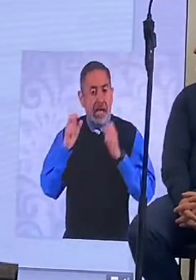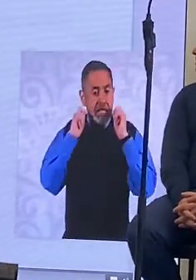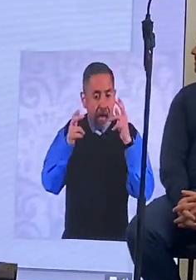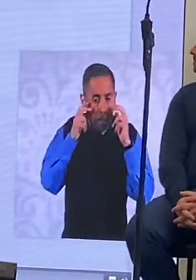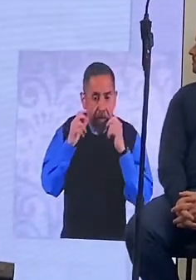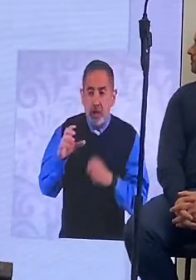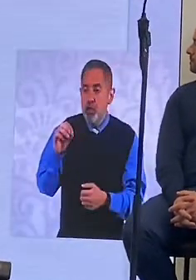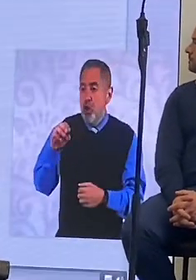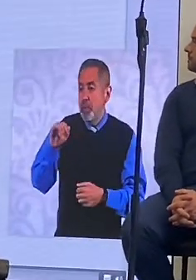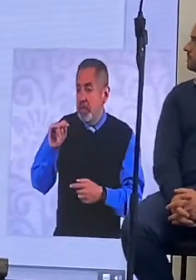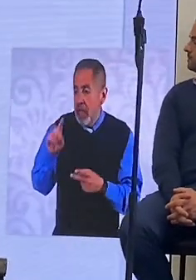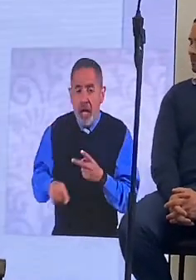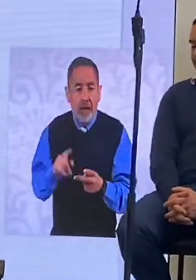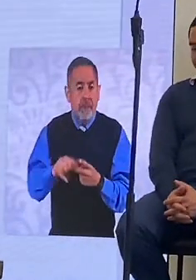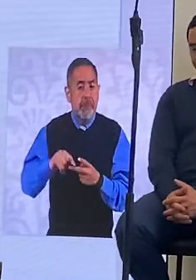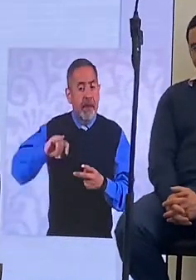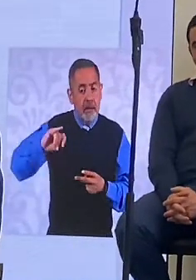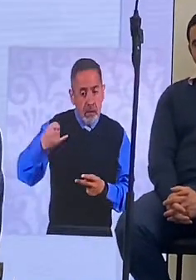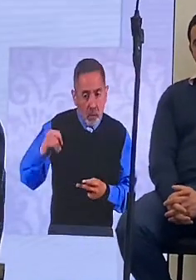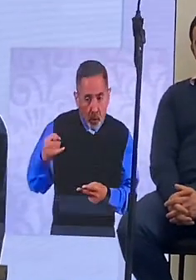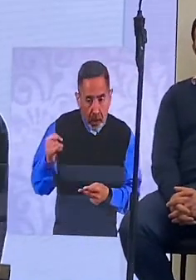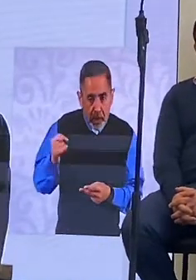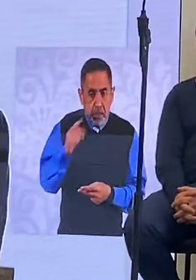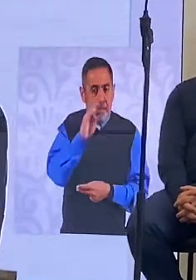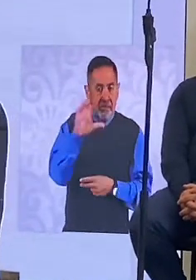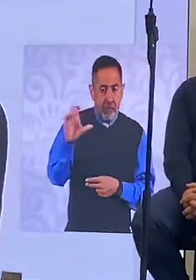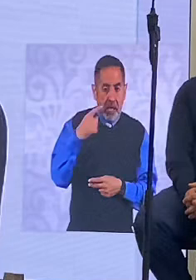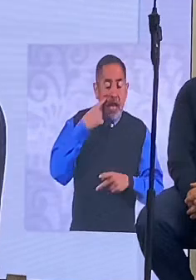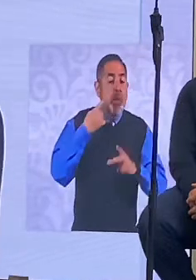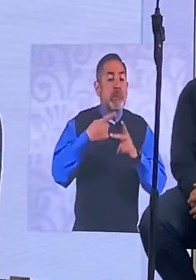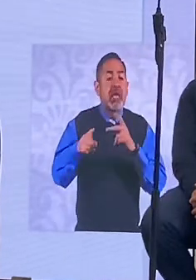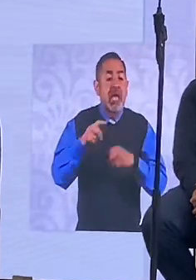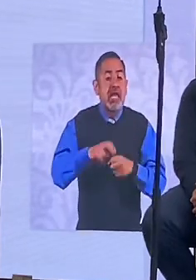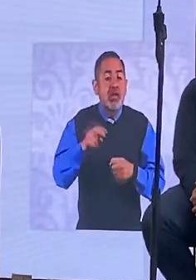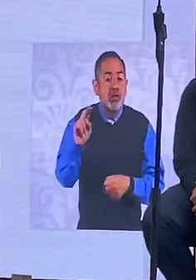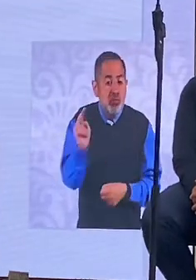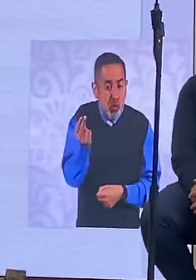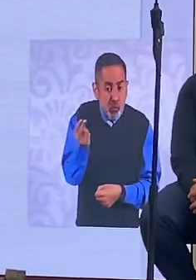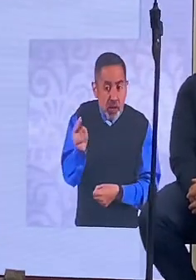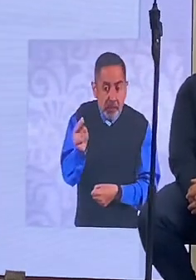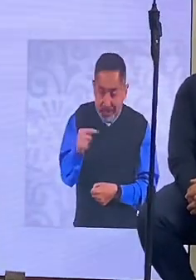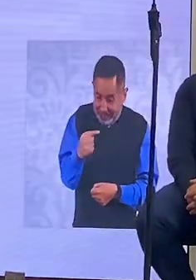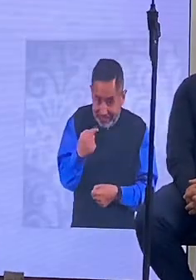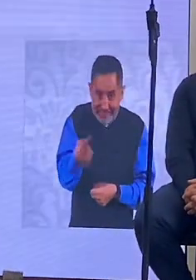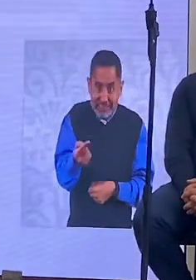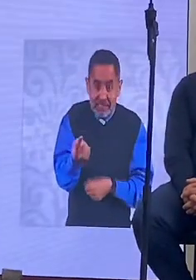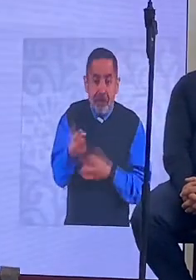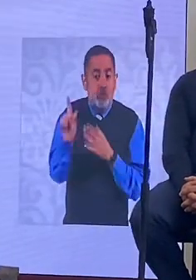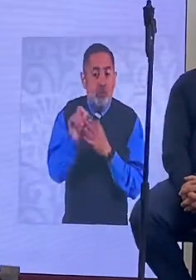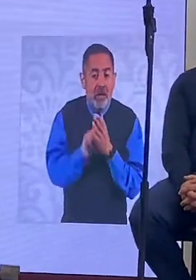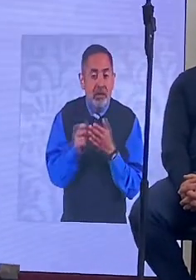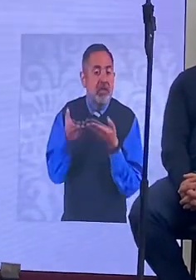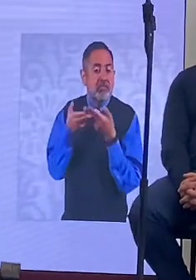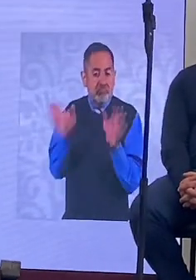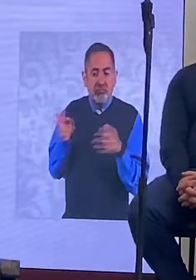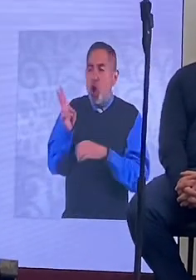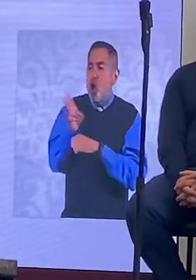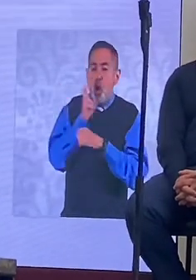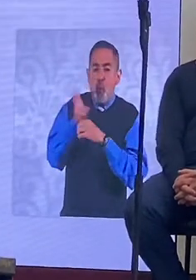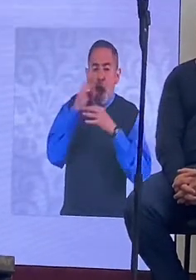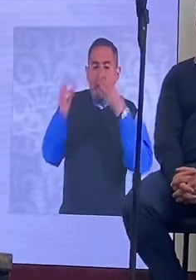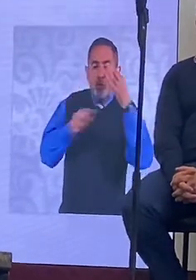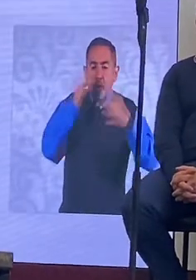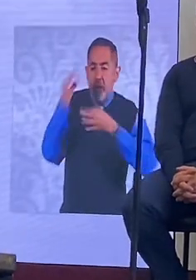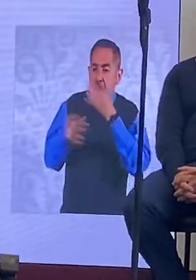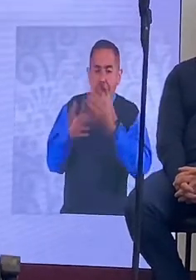estado involucrado en la gestión del proyecto, destacó la importancia de contar con más centros de educación superior en zonas con alta densidad poblacional,